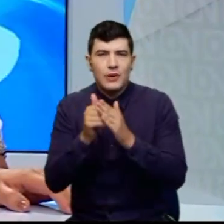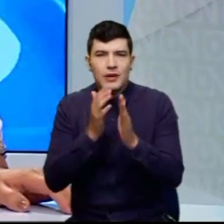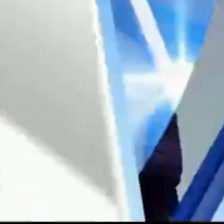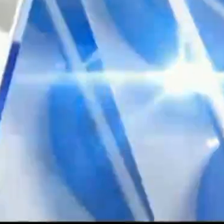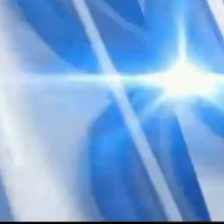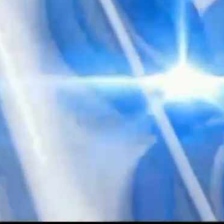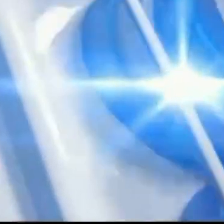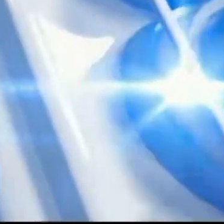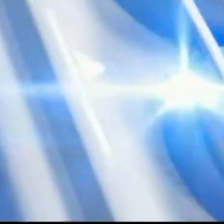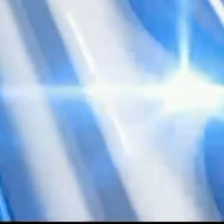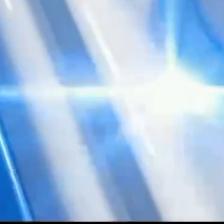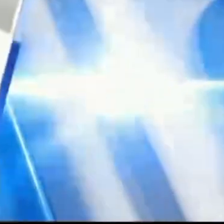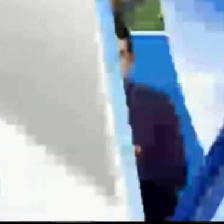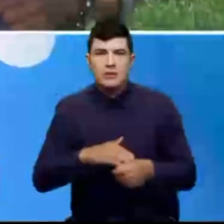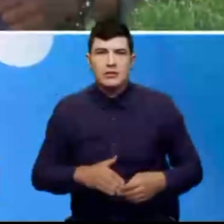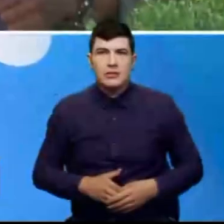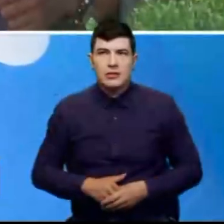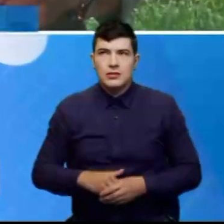tardes.